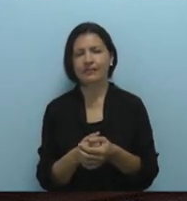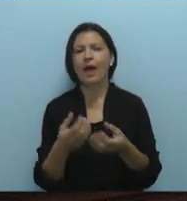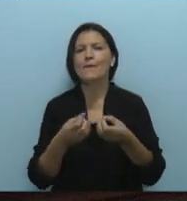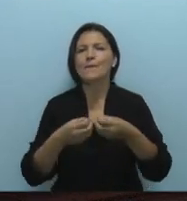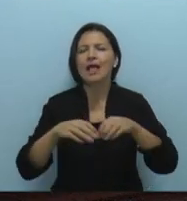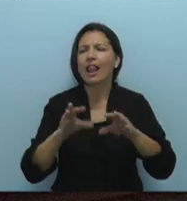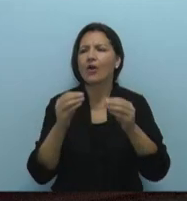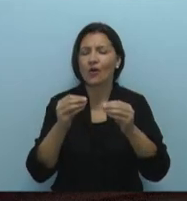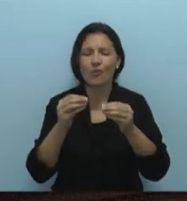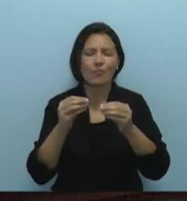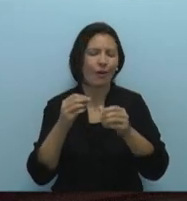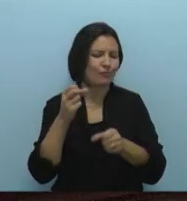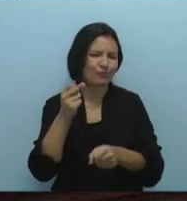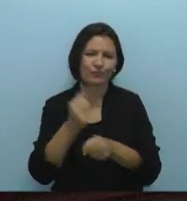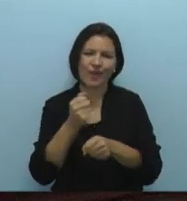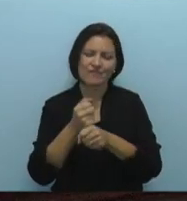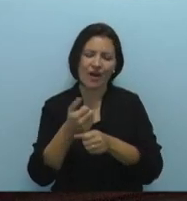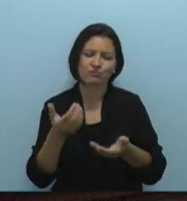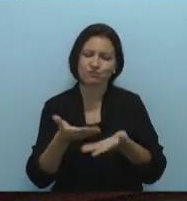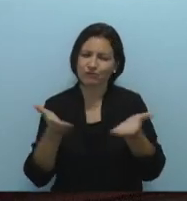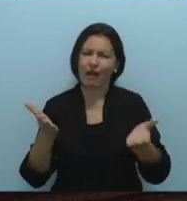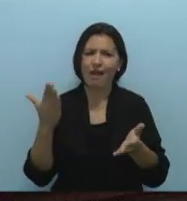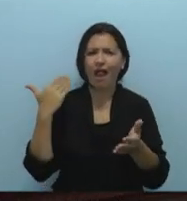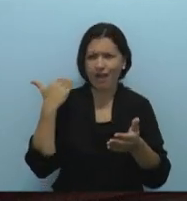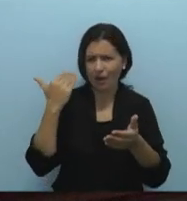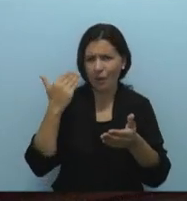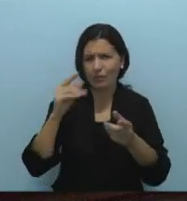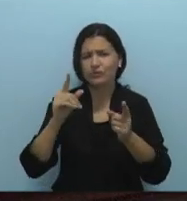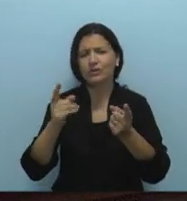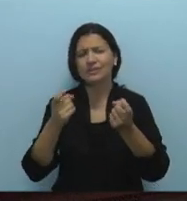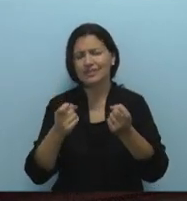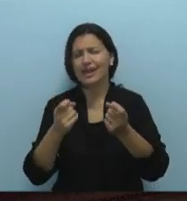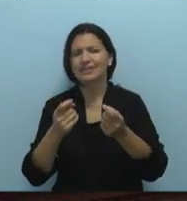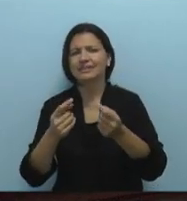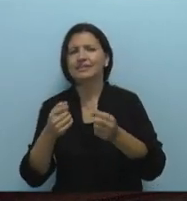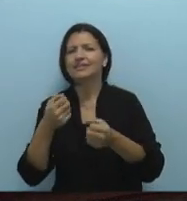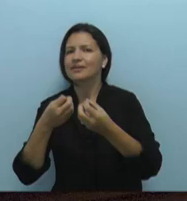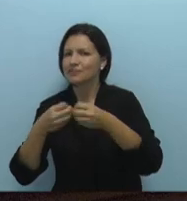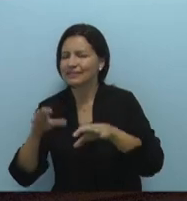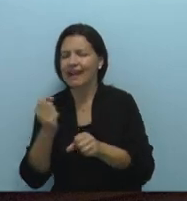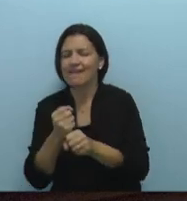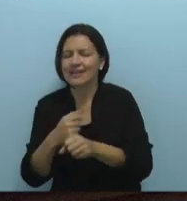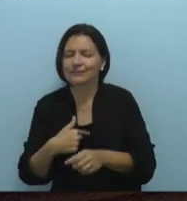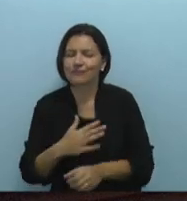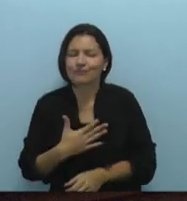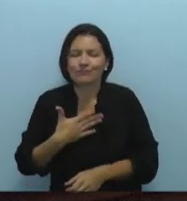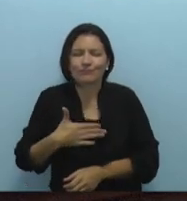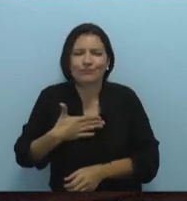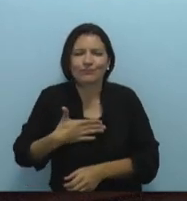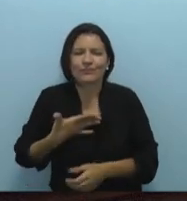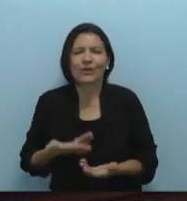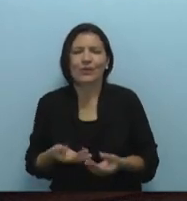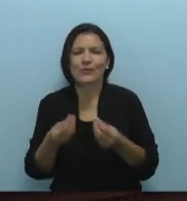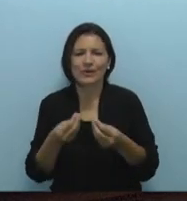acciones concretas y no solamente por discursos, este tipo de proyectos nos emocionan, nos llenan